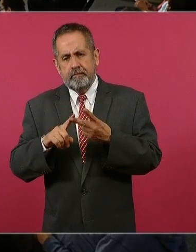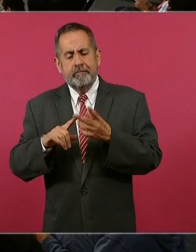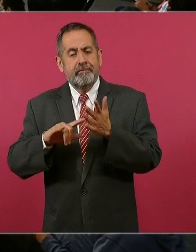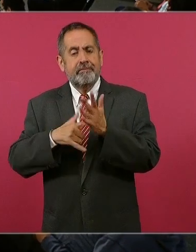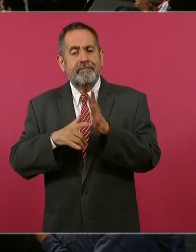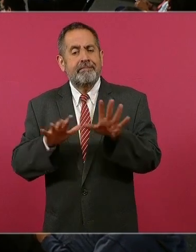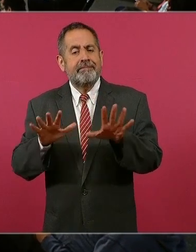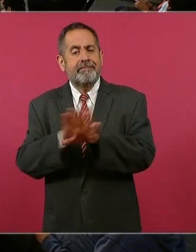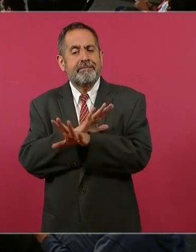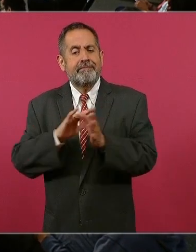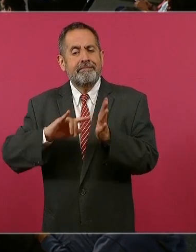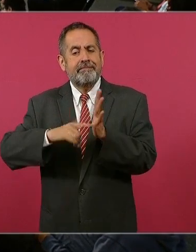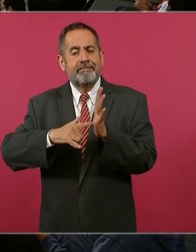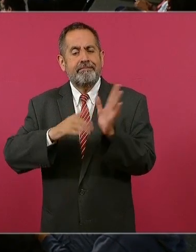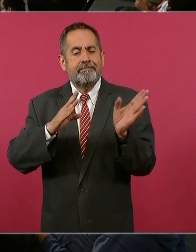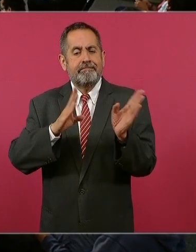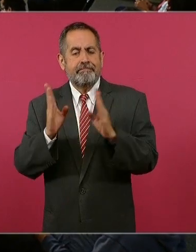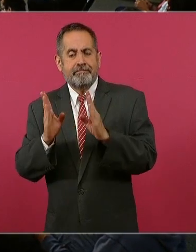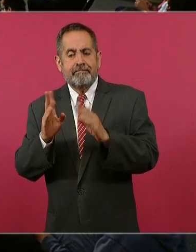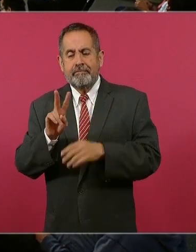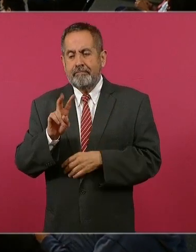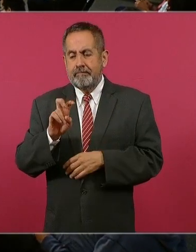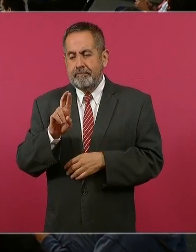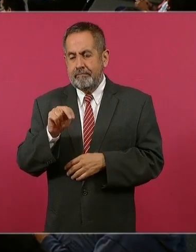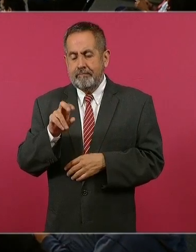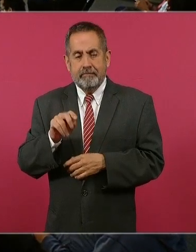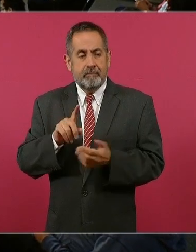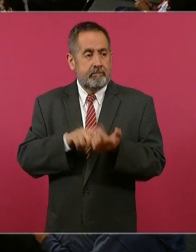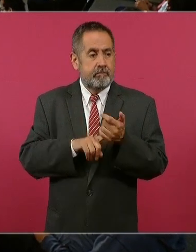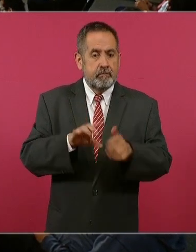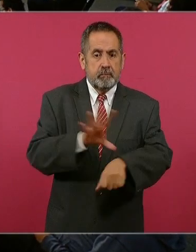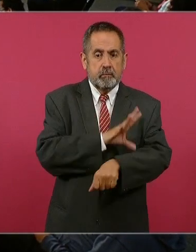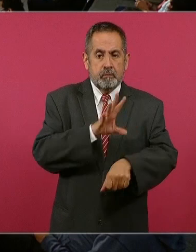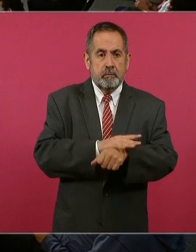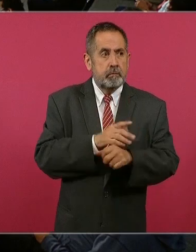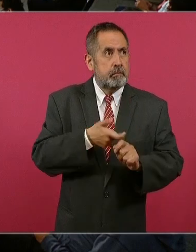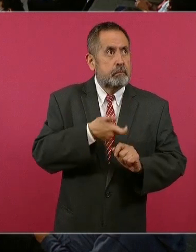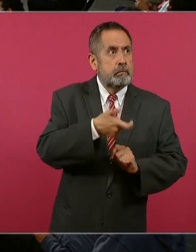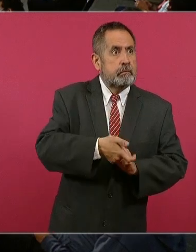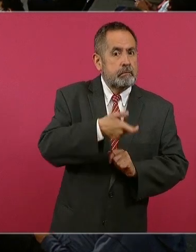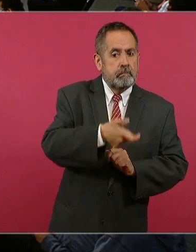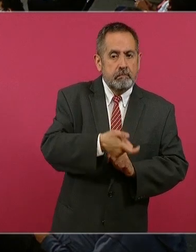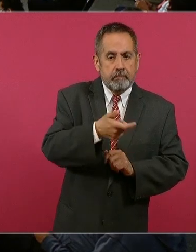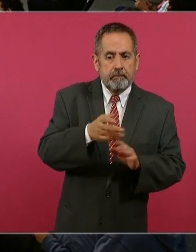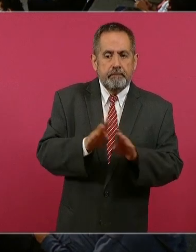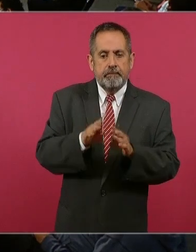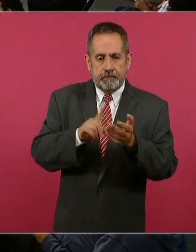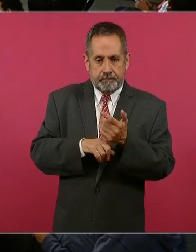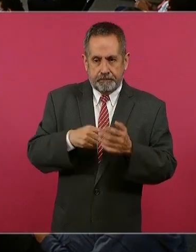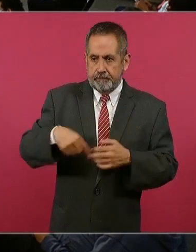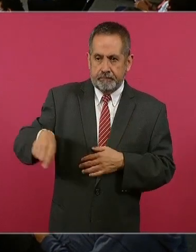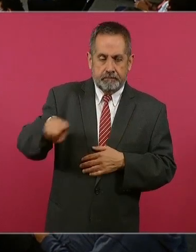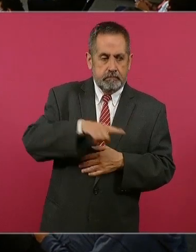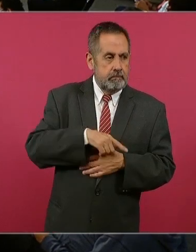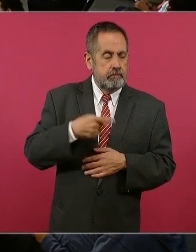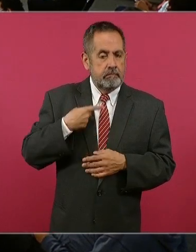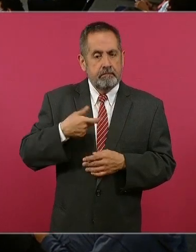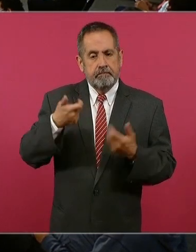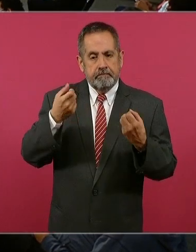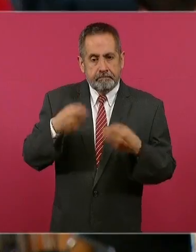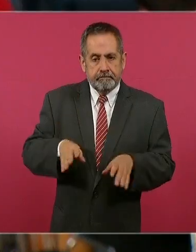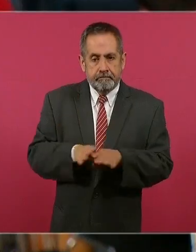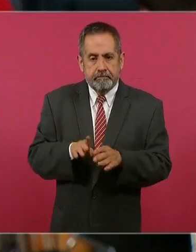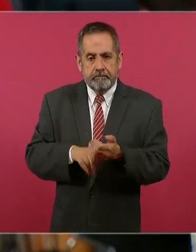verano, ha aumentado mucho este consumo, ¿verdad? ¿Y cómo se ha visto esto afectado al consumidor del día a